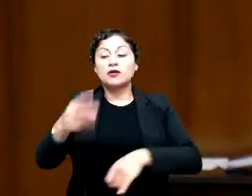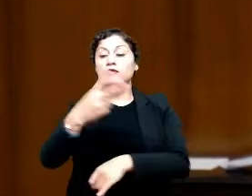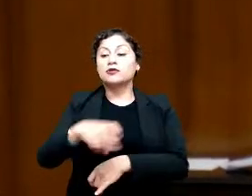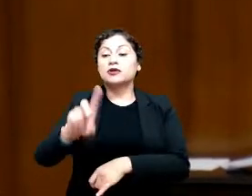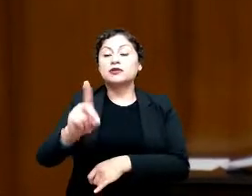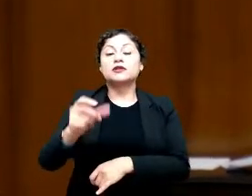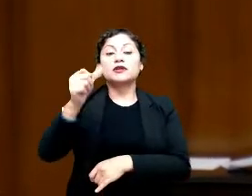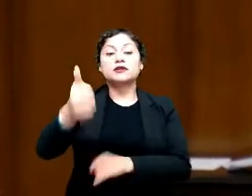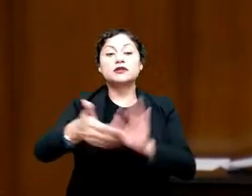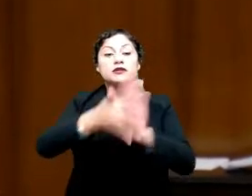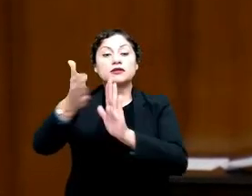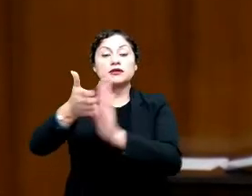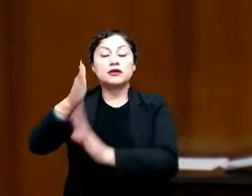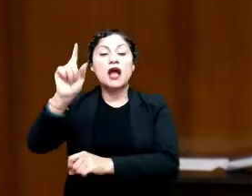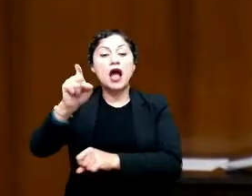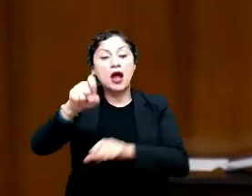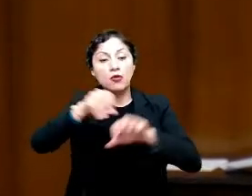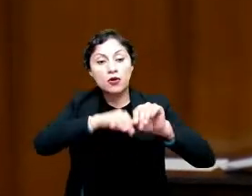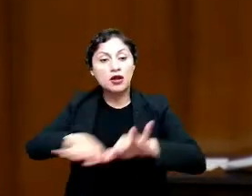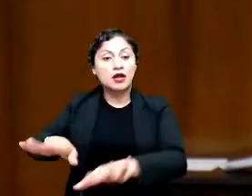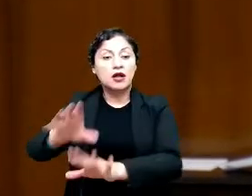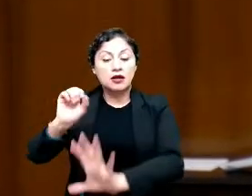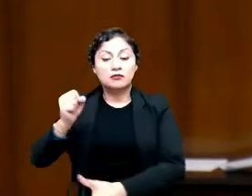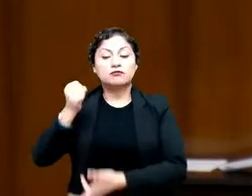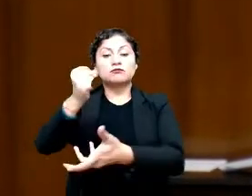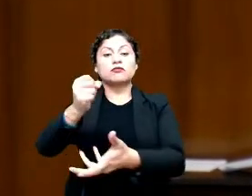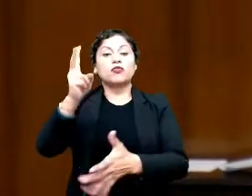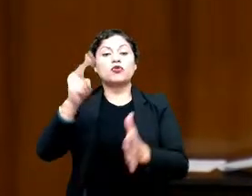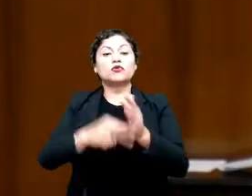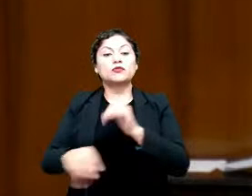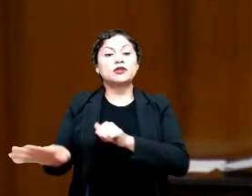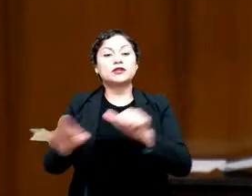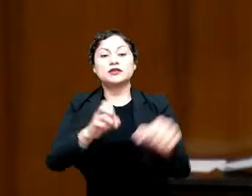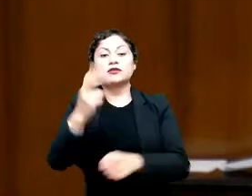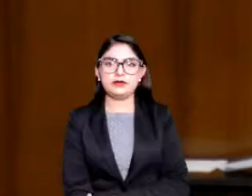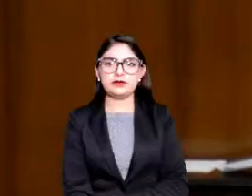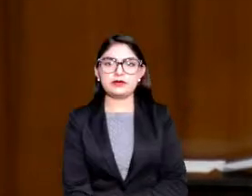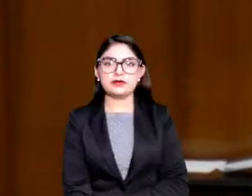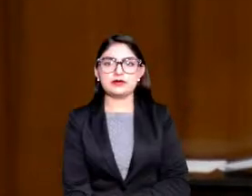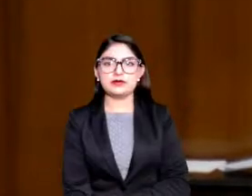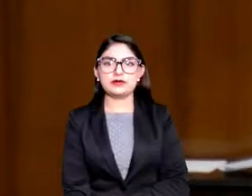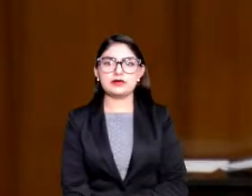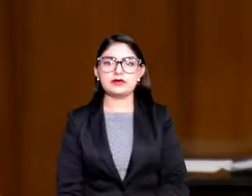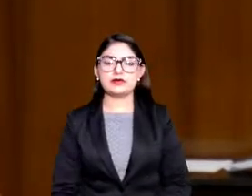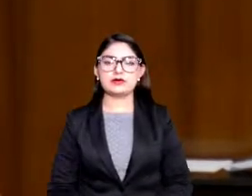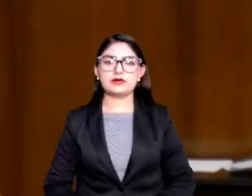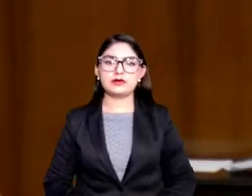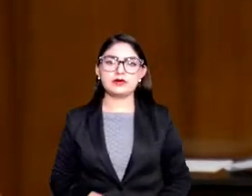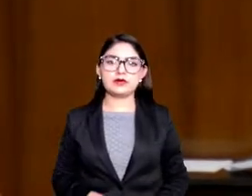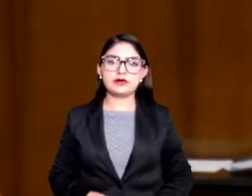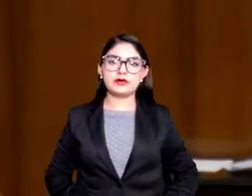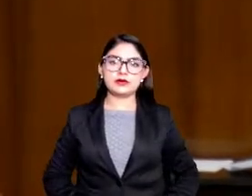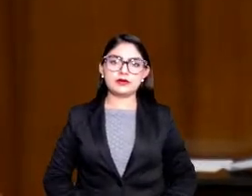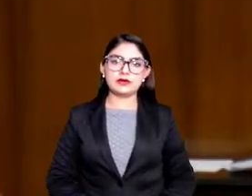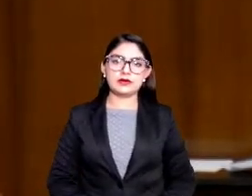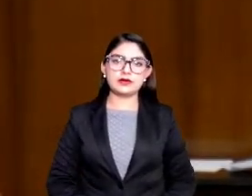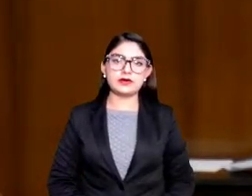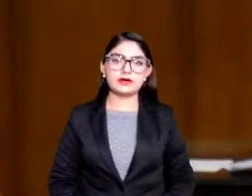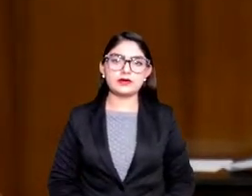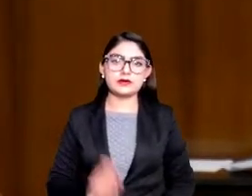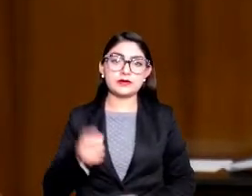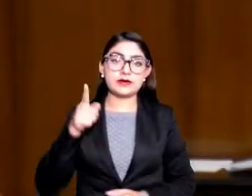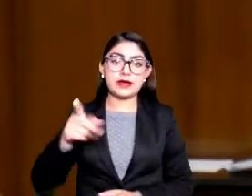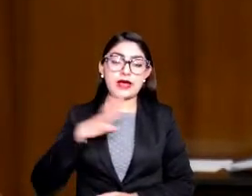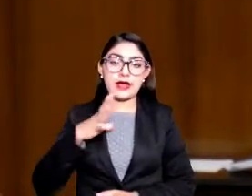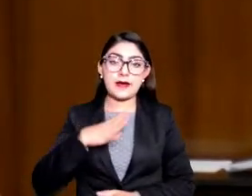236 obras de agua potable ejecutadas con inversión de 2.602 millones de pesos, que beneficia a 3 de cada 10 en el